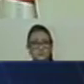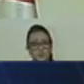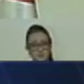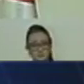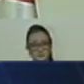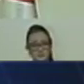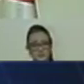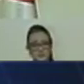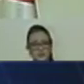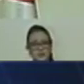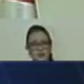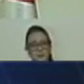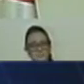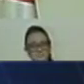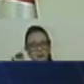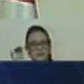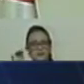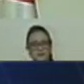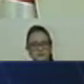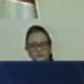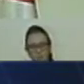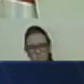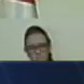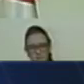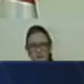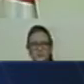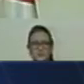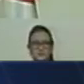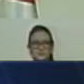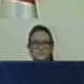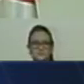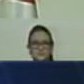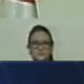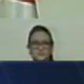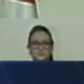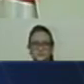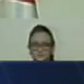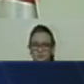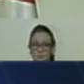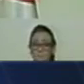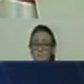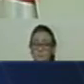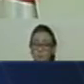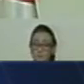del Frente Amplio de la Patria, FEPatria. Soy candidato del Gran Polo